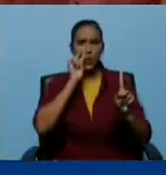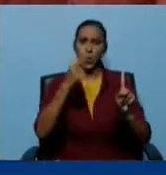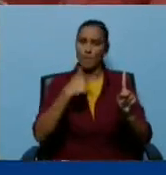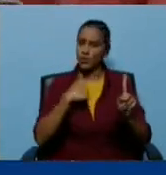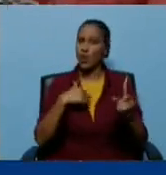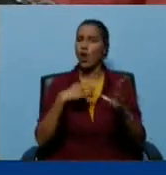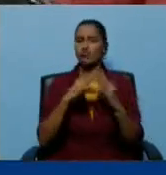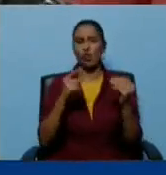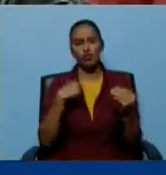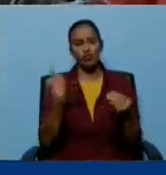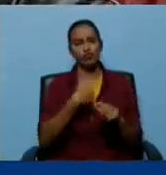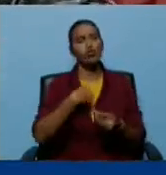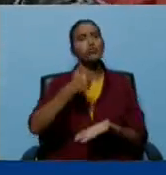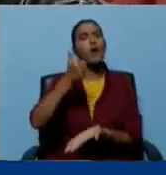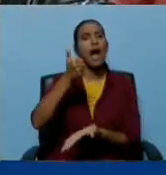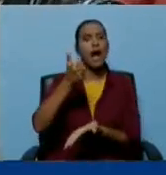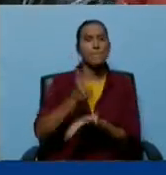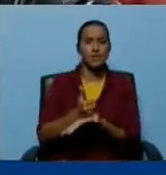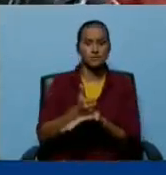Amén.